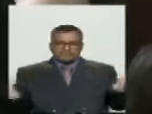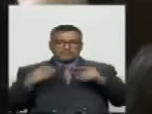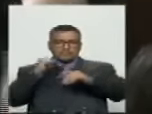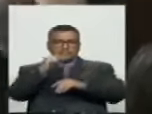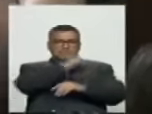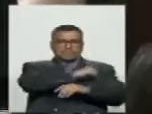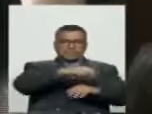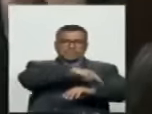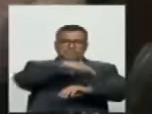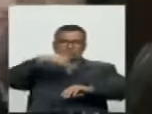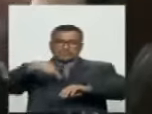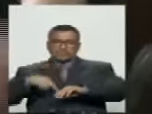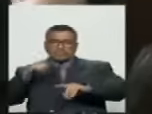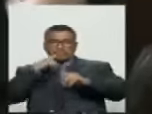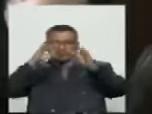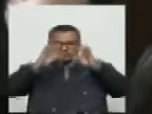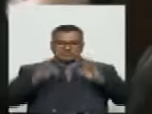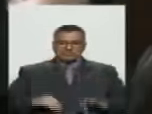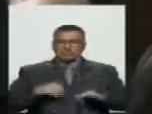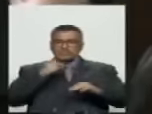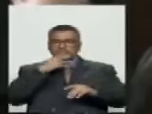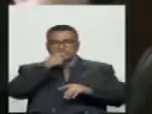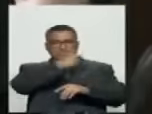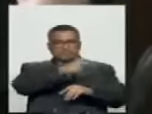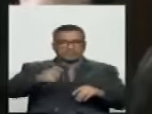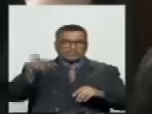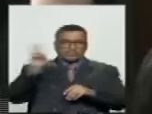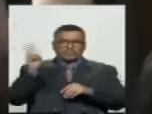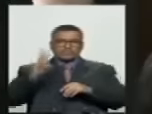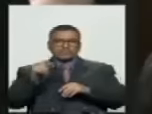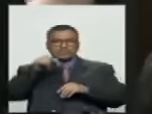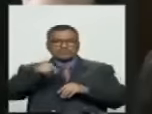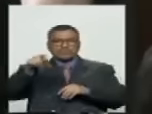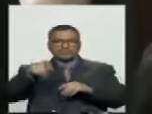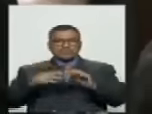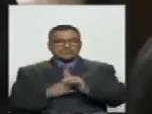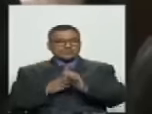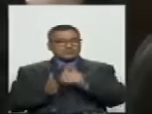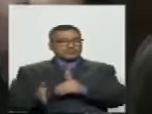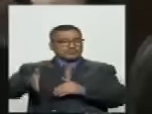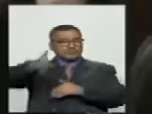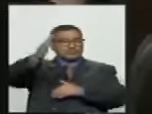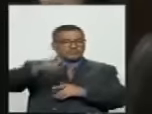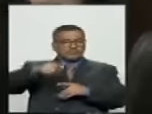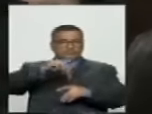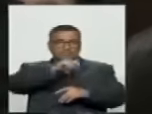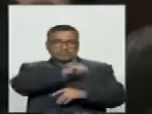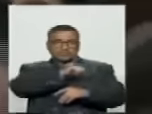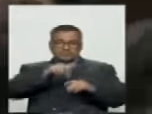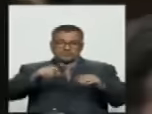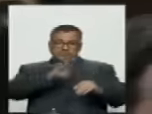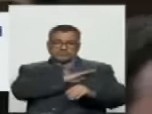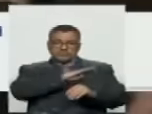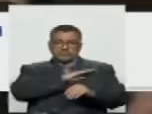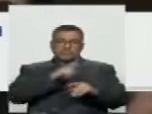linchamiento moral, simbólico y físico de buena parte del pueblo venezolano, paralelo a ello ves a los dueños de las